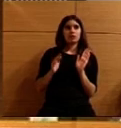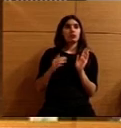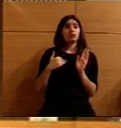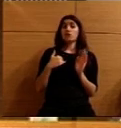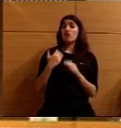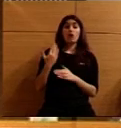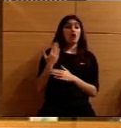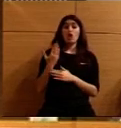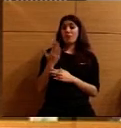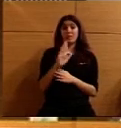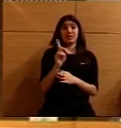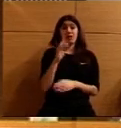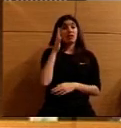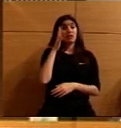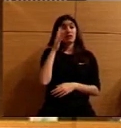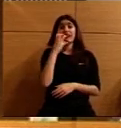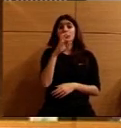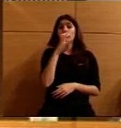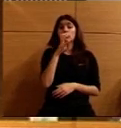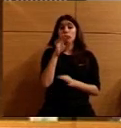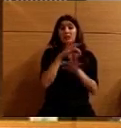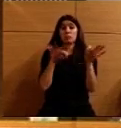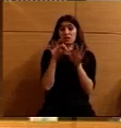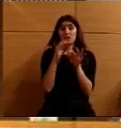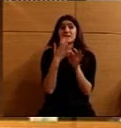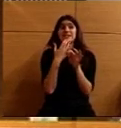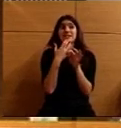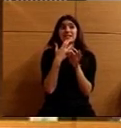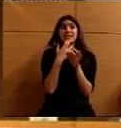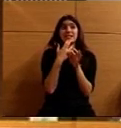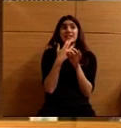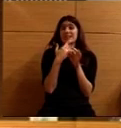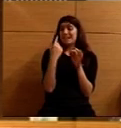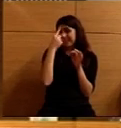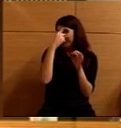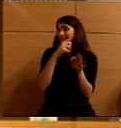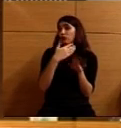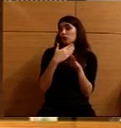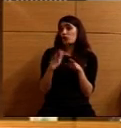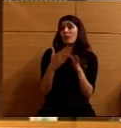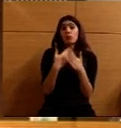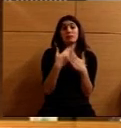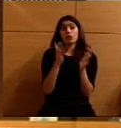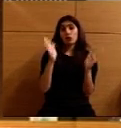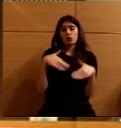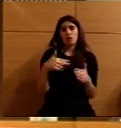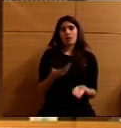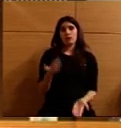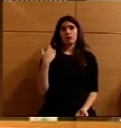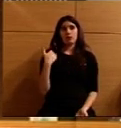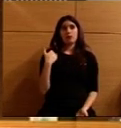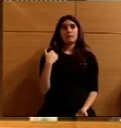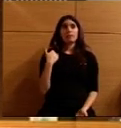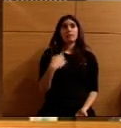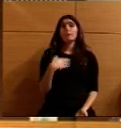hubiese presentado un recurso de reposición si no hubiese sabido que la documentación no estaba. Yo no hubiese presentado un recurso